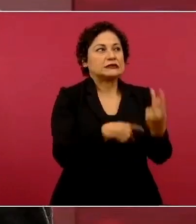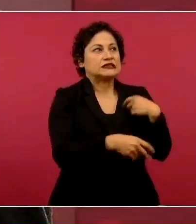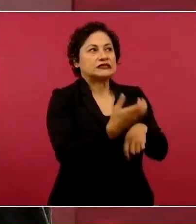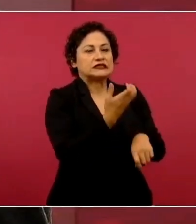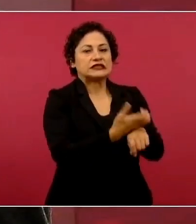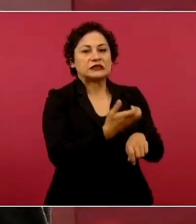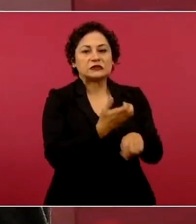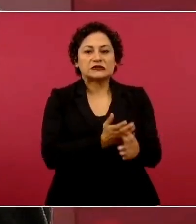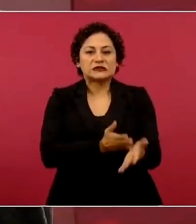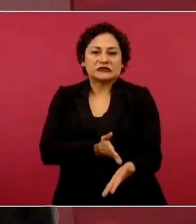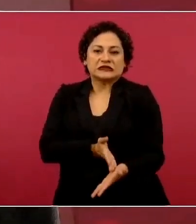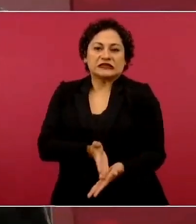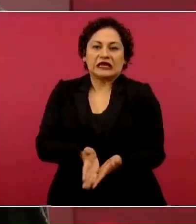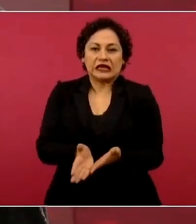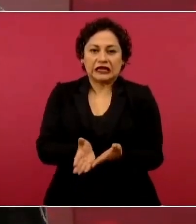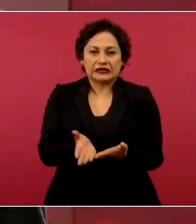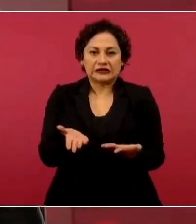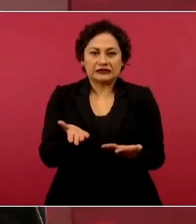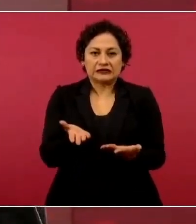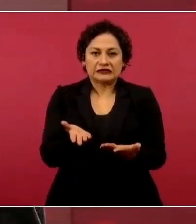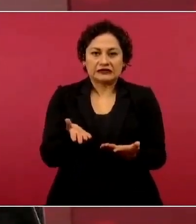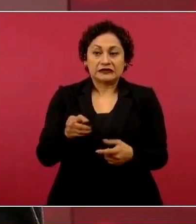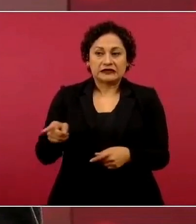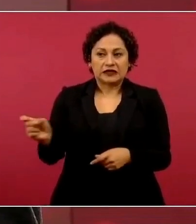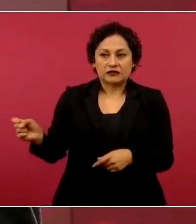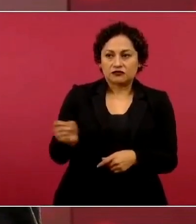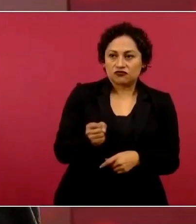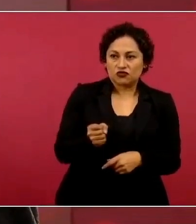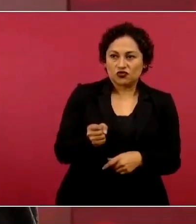estadounidenses, que no iban a aguantar un gobierno